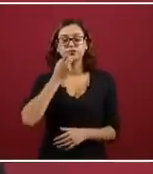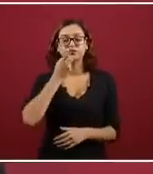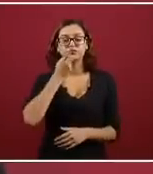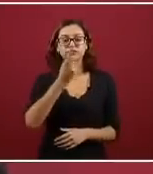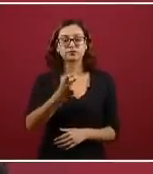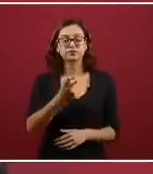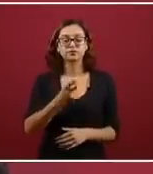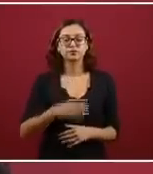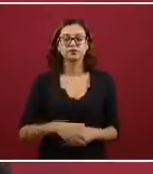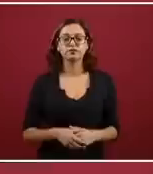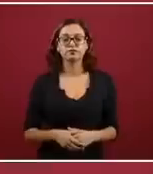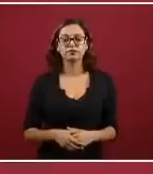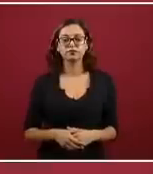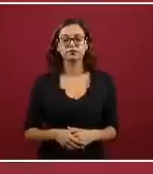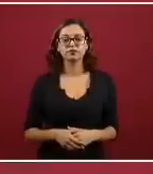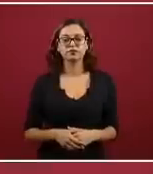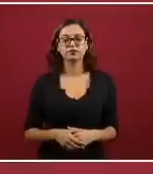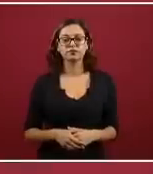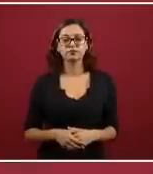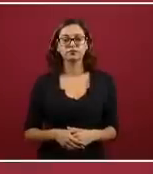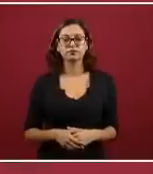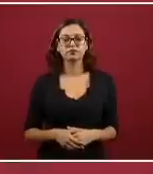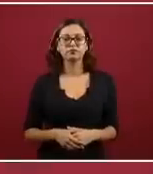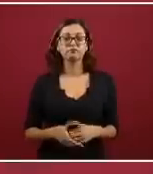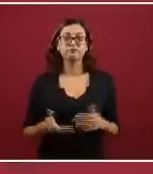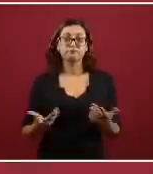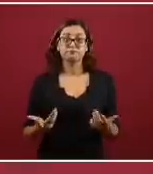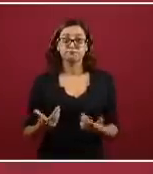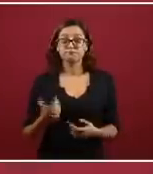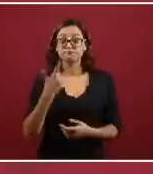que garantizamos el abasto,